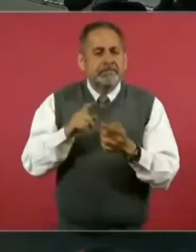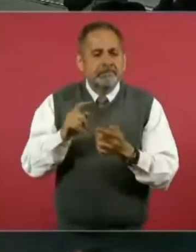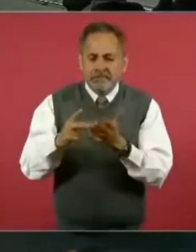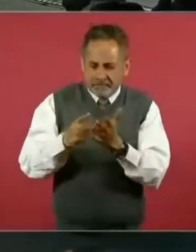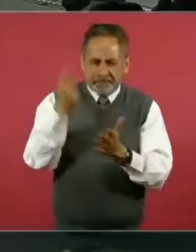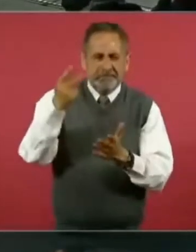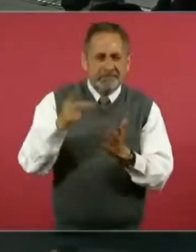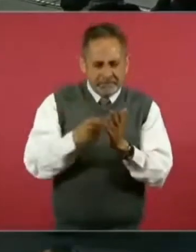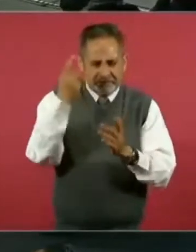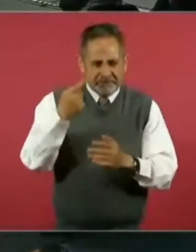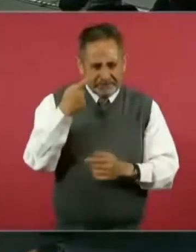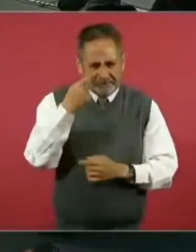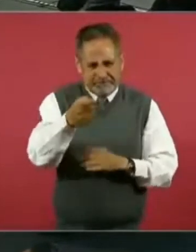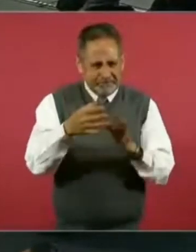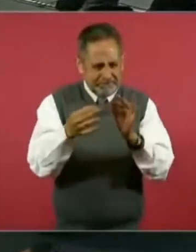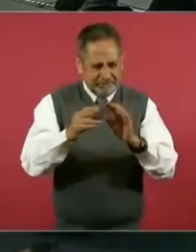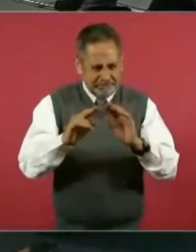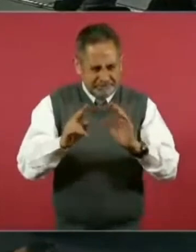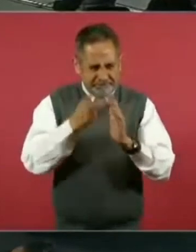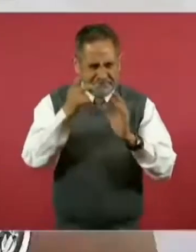repite para que